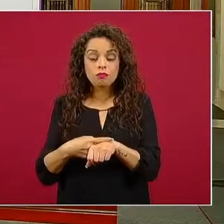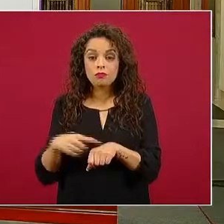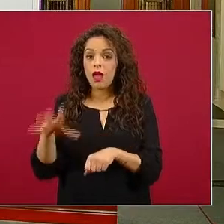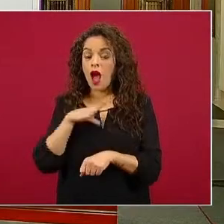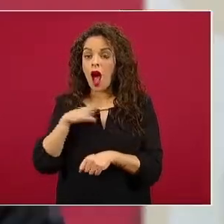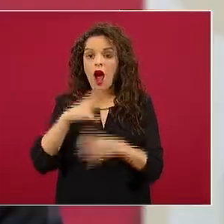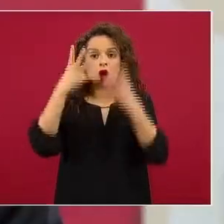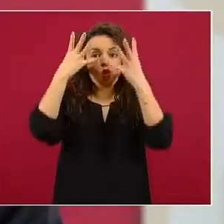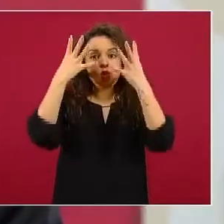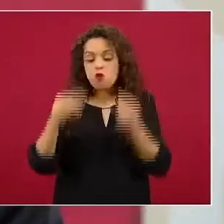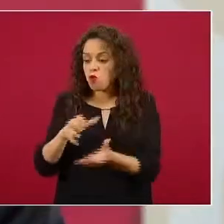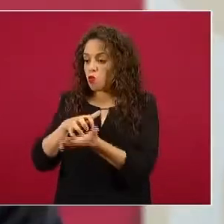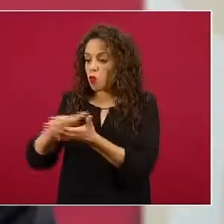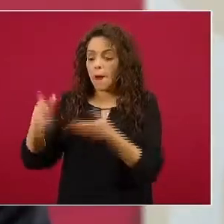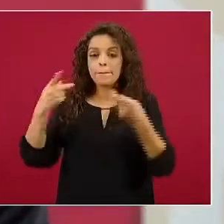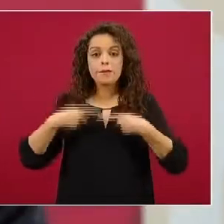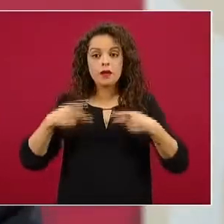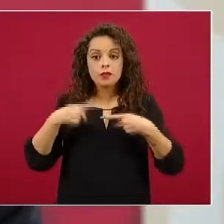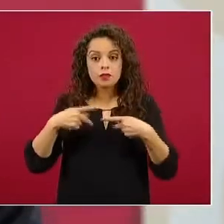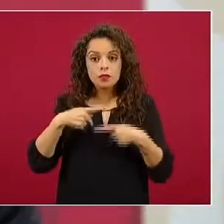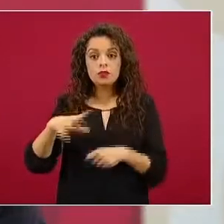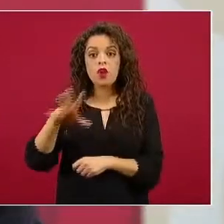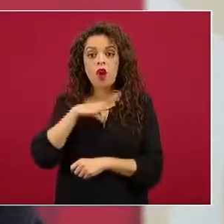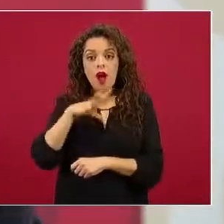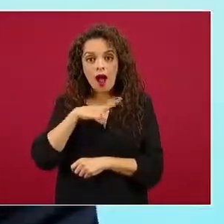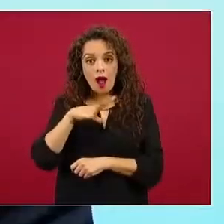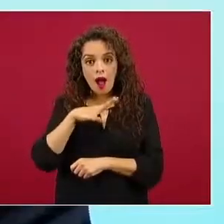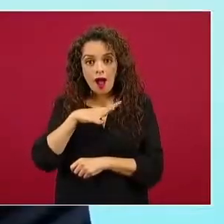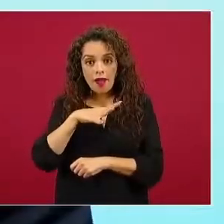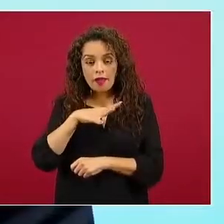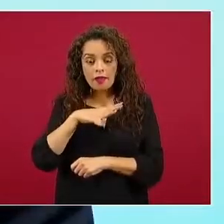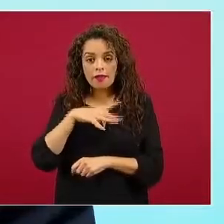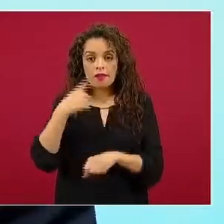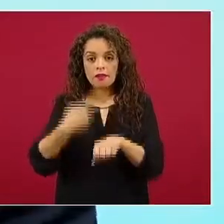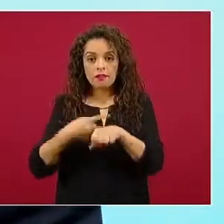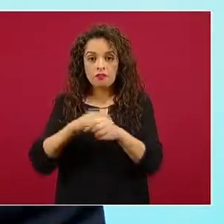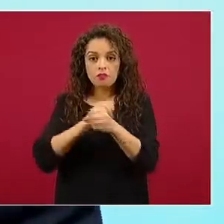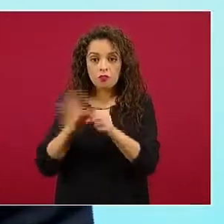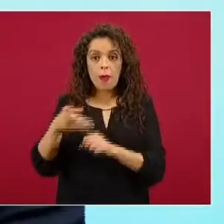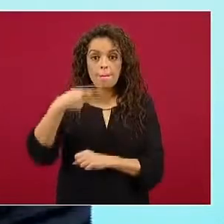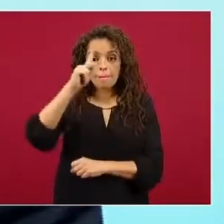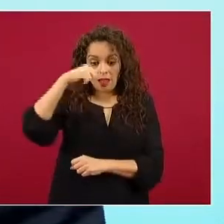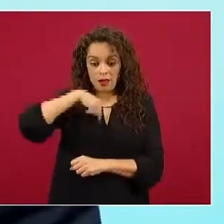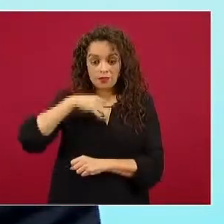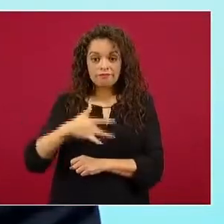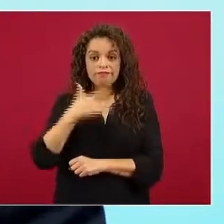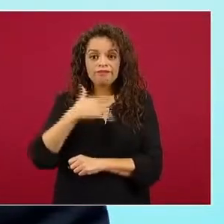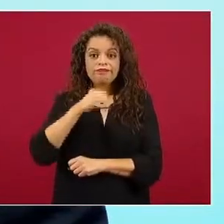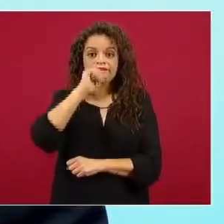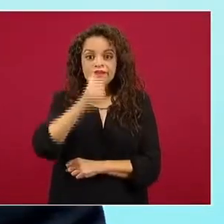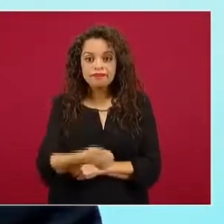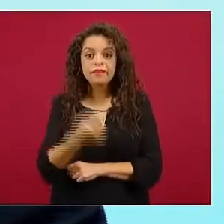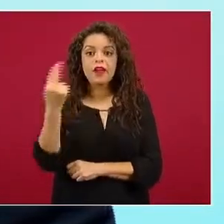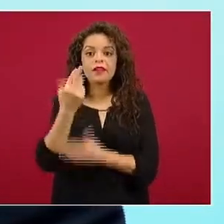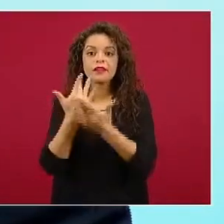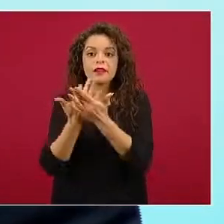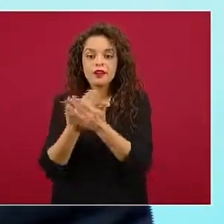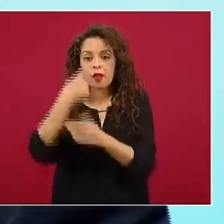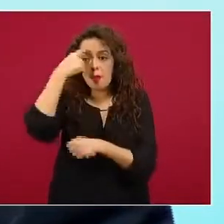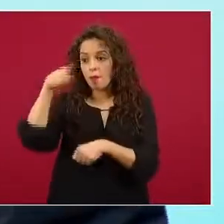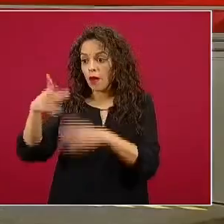asintomáticas, positivas, y por supuesto se tiene que diferir el trasplante para cuando esta persona se recupere y pueda